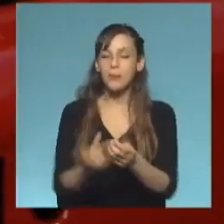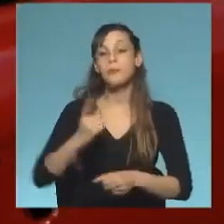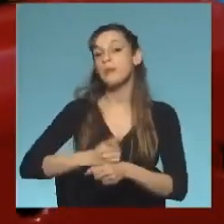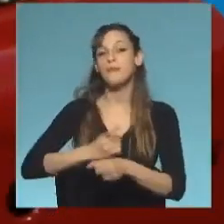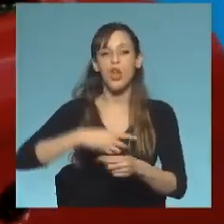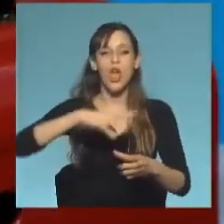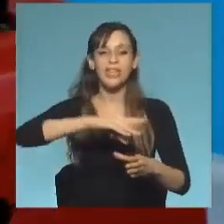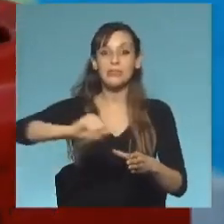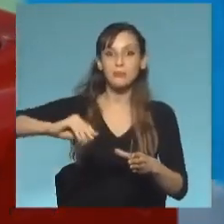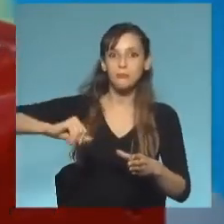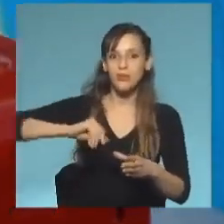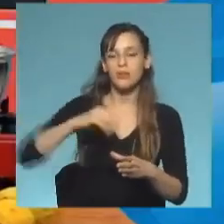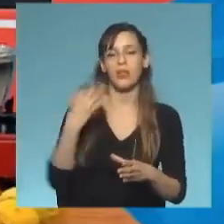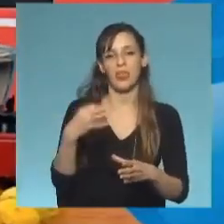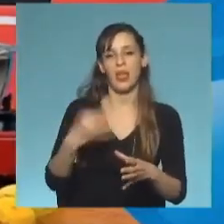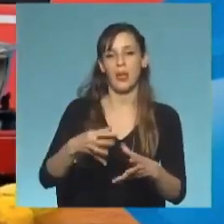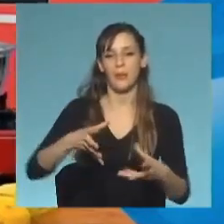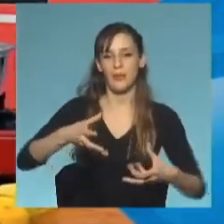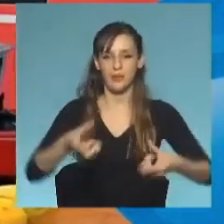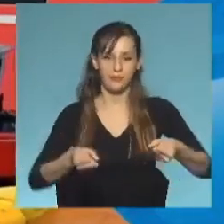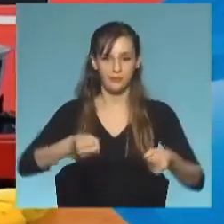es el secreto, mira, le vamos a poner...